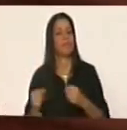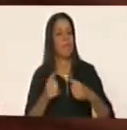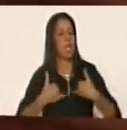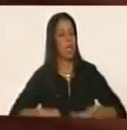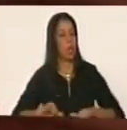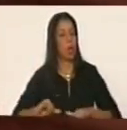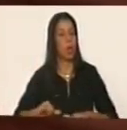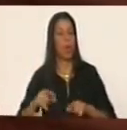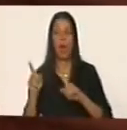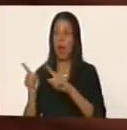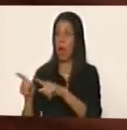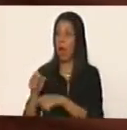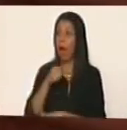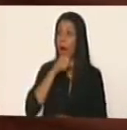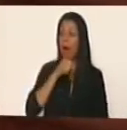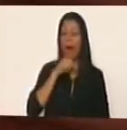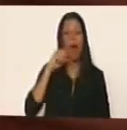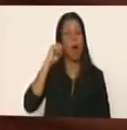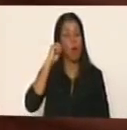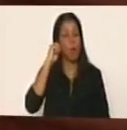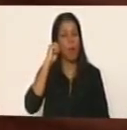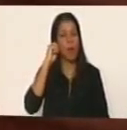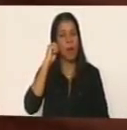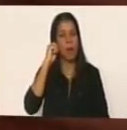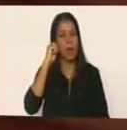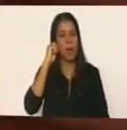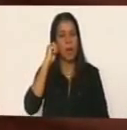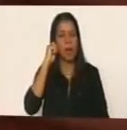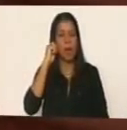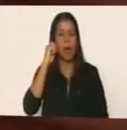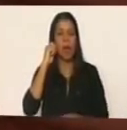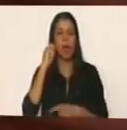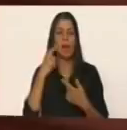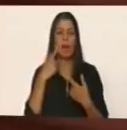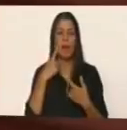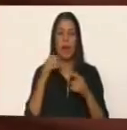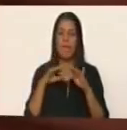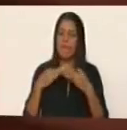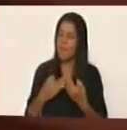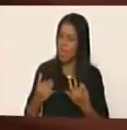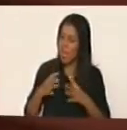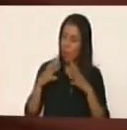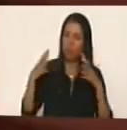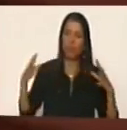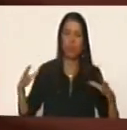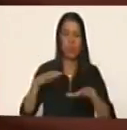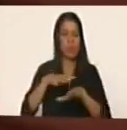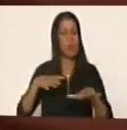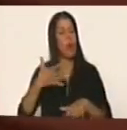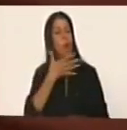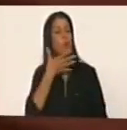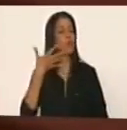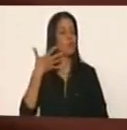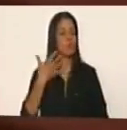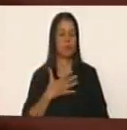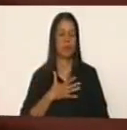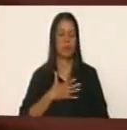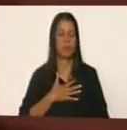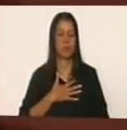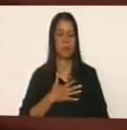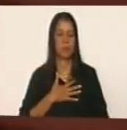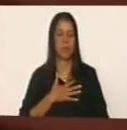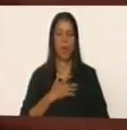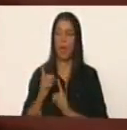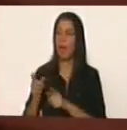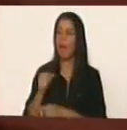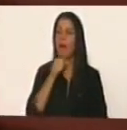Esa mujer valiente, crió una familia entera gigantesca, de la cual yo nací con mucho orgullo, lo digo ahorita. Pero por ella